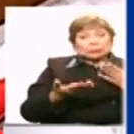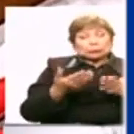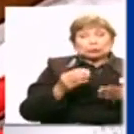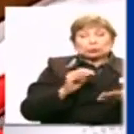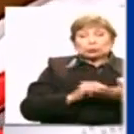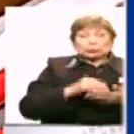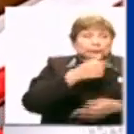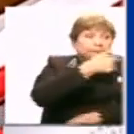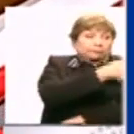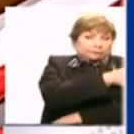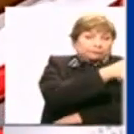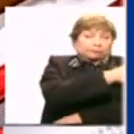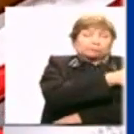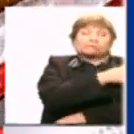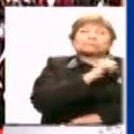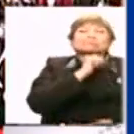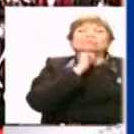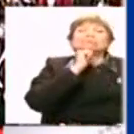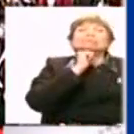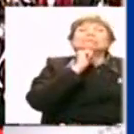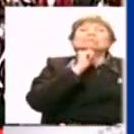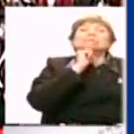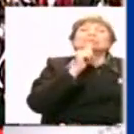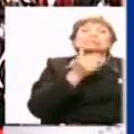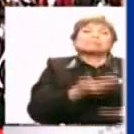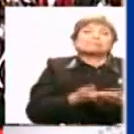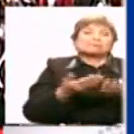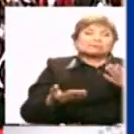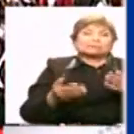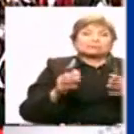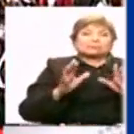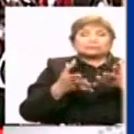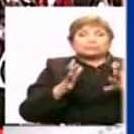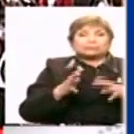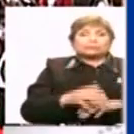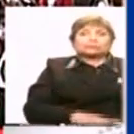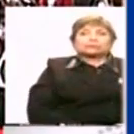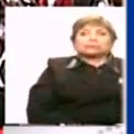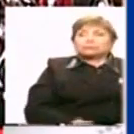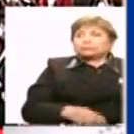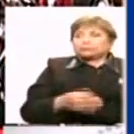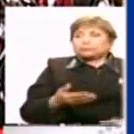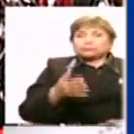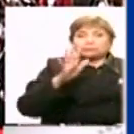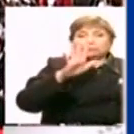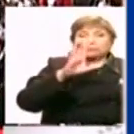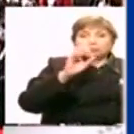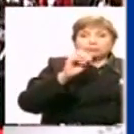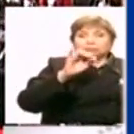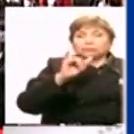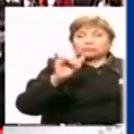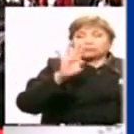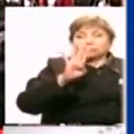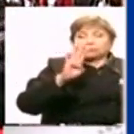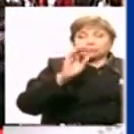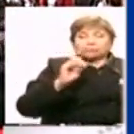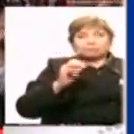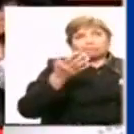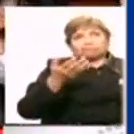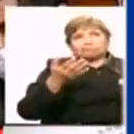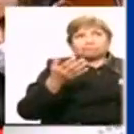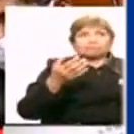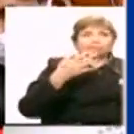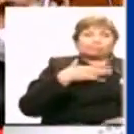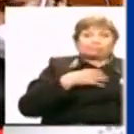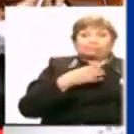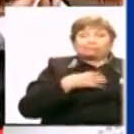sociedad. La gente a través de organizaciones civiles, de base, no digo que de organizaciones políticas necesariamente, ¿ya?